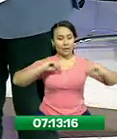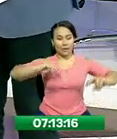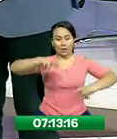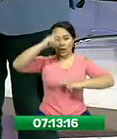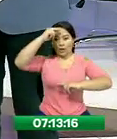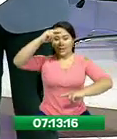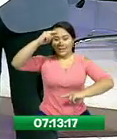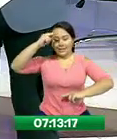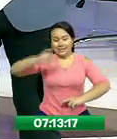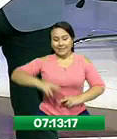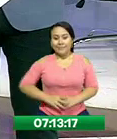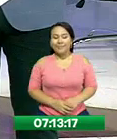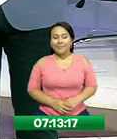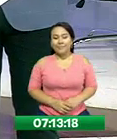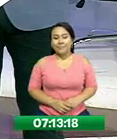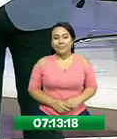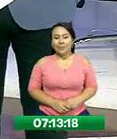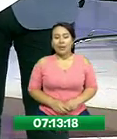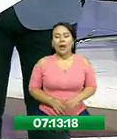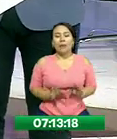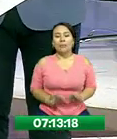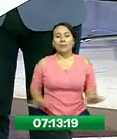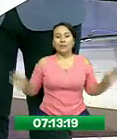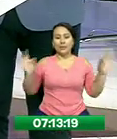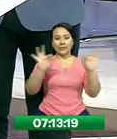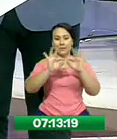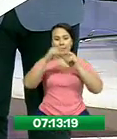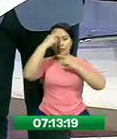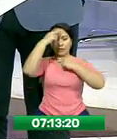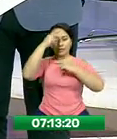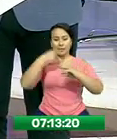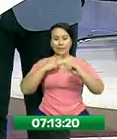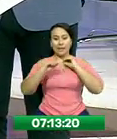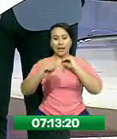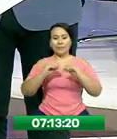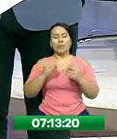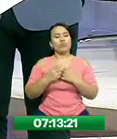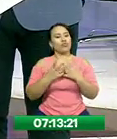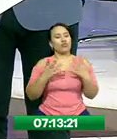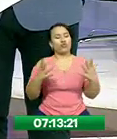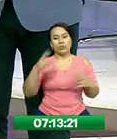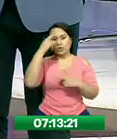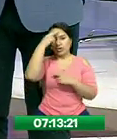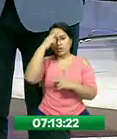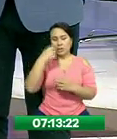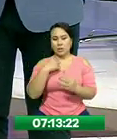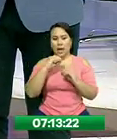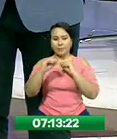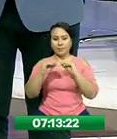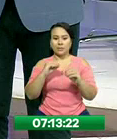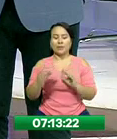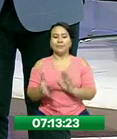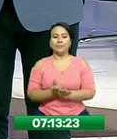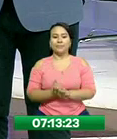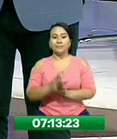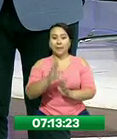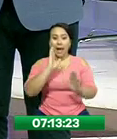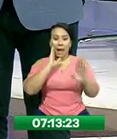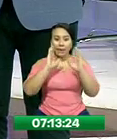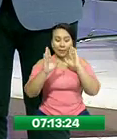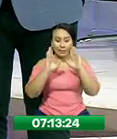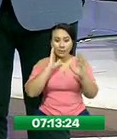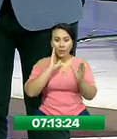información. Claro que sí, José Luis y amables televidentes. Y tenemos, por supuesto, harta información. Y aquí viene esta. Escuchen con